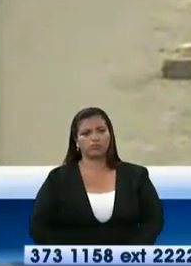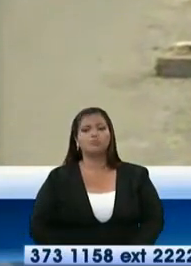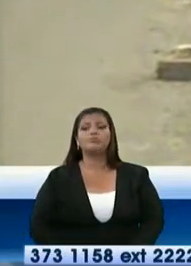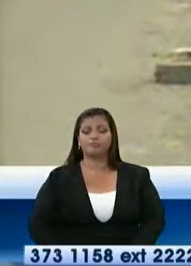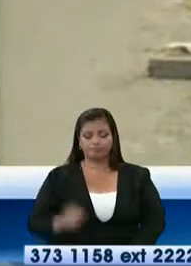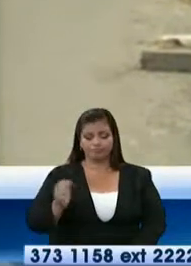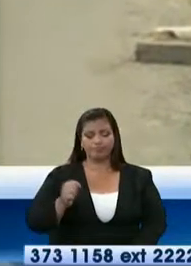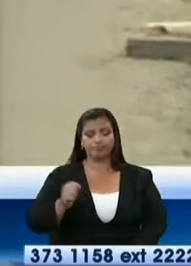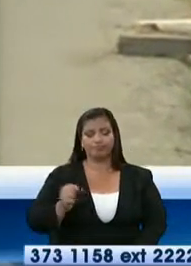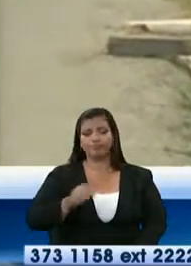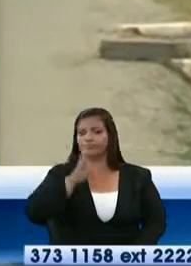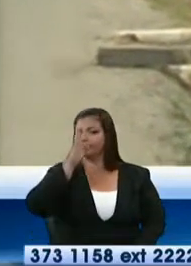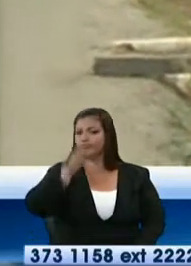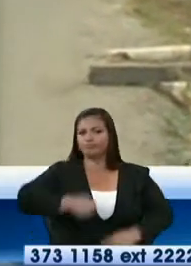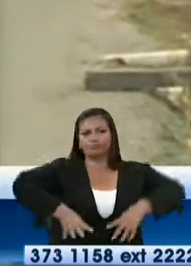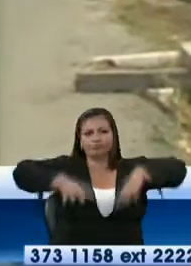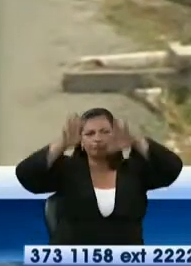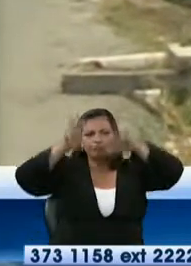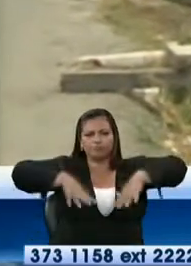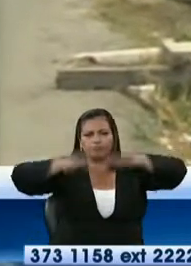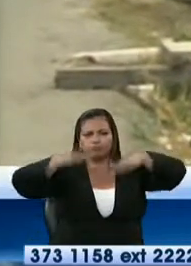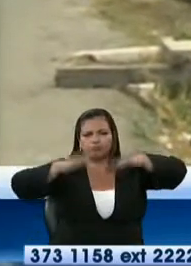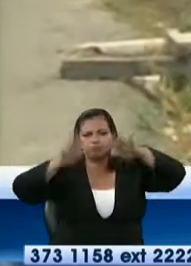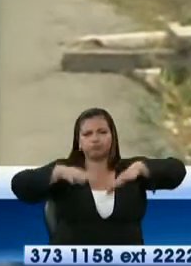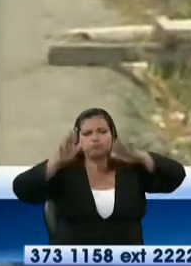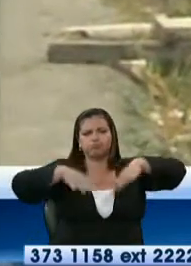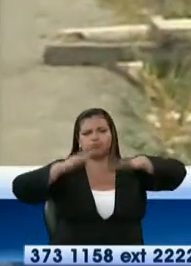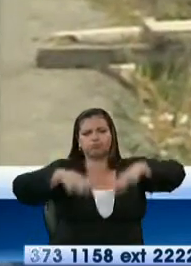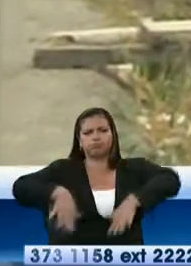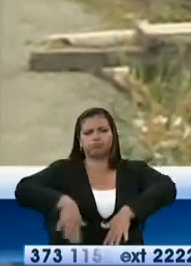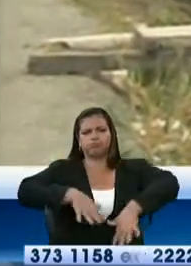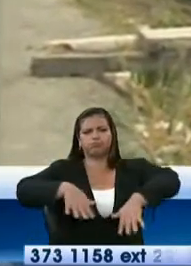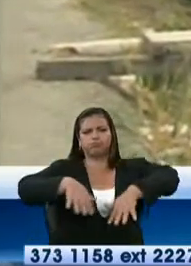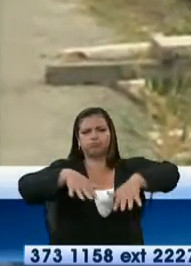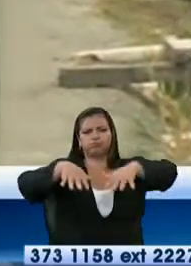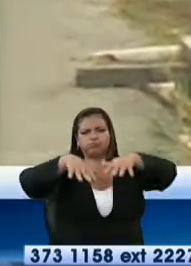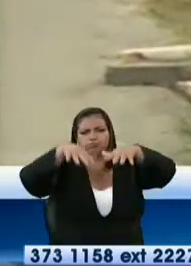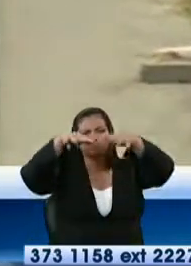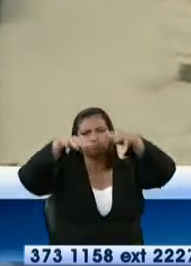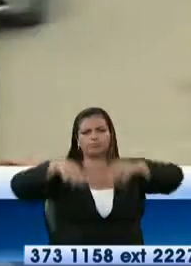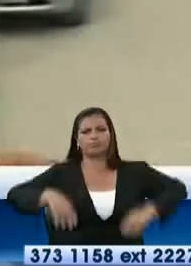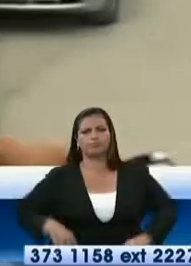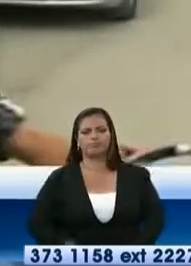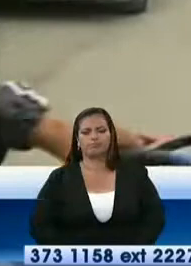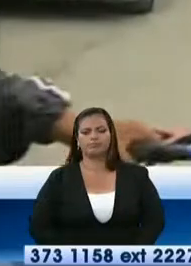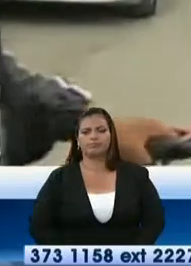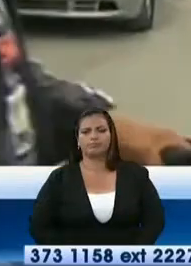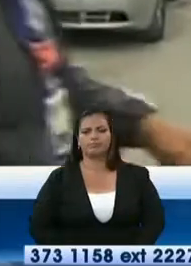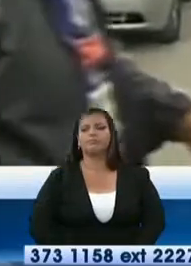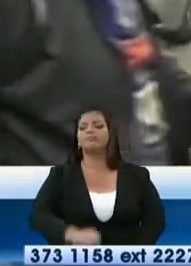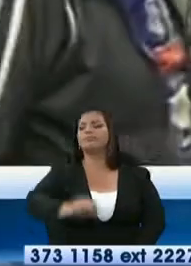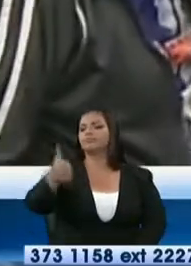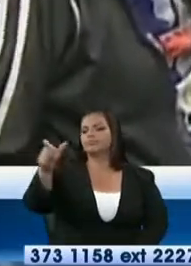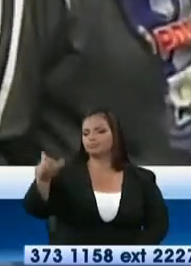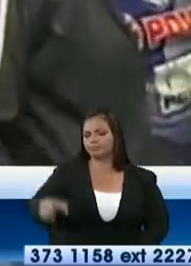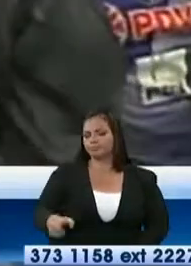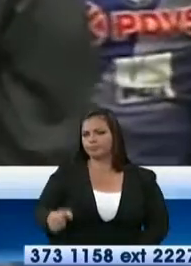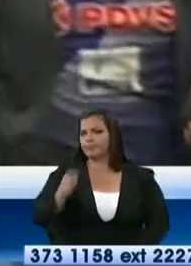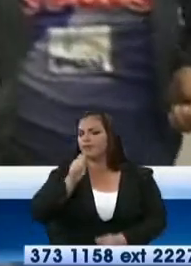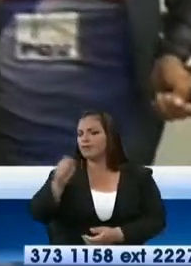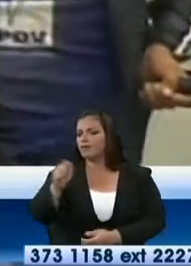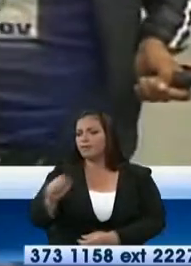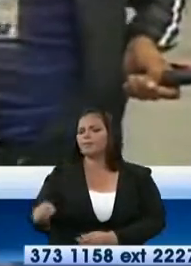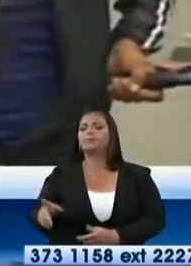Claro, todo en el invierno, sí. El invierno, claro, llena de agua todo eso. ¿Qué opina? Vamos a conversar con otro morador también. ¿Qué opina de las personas?